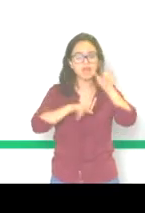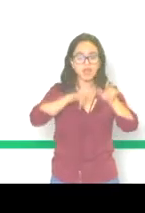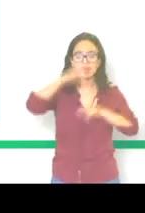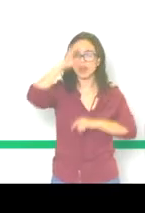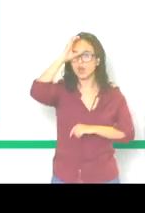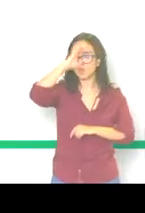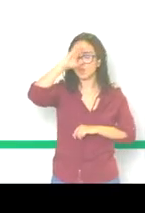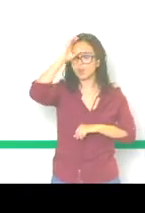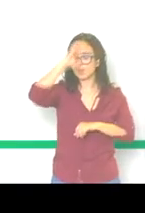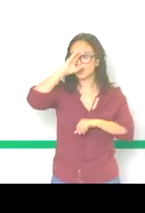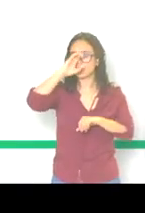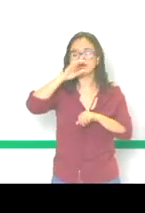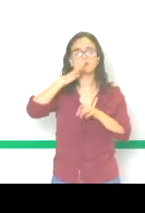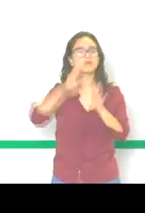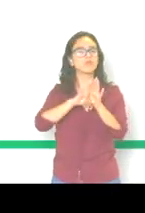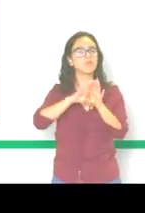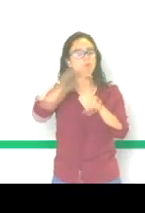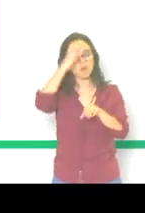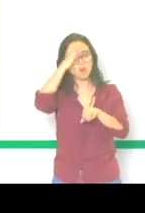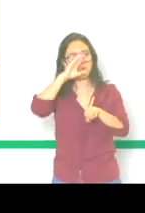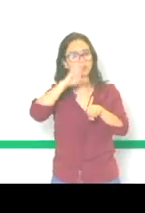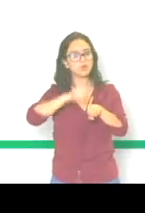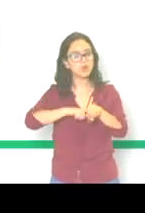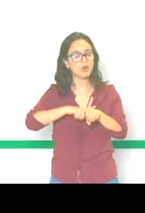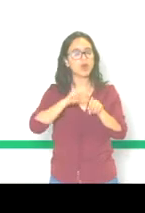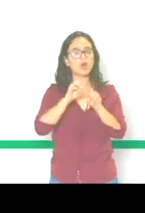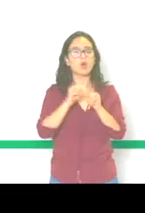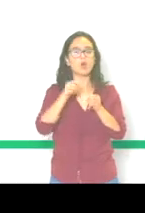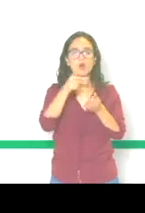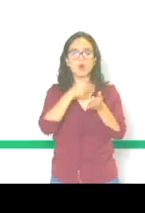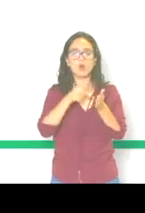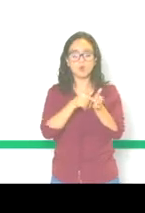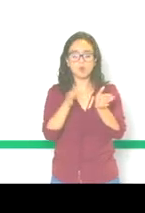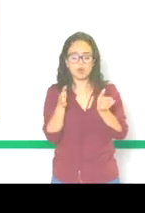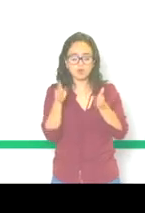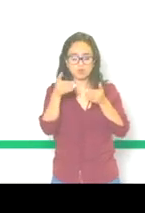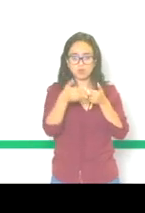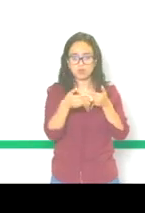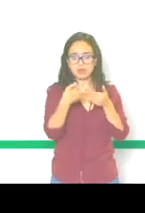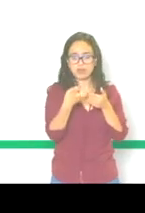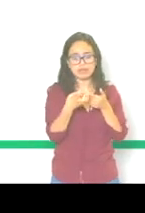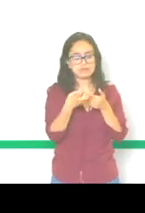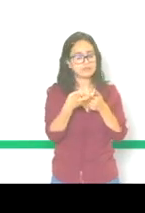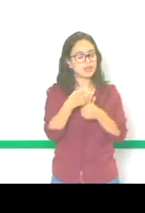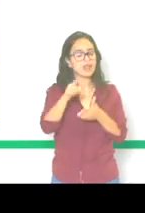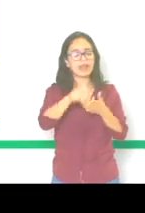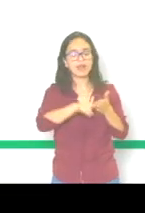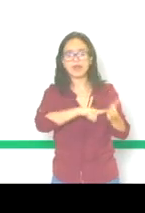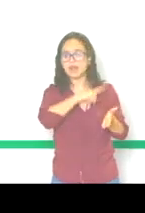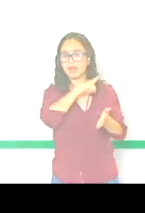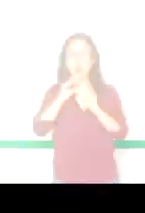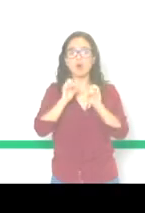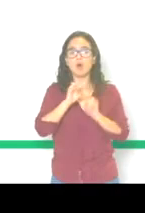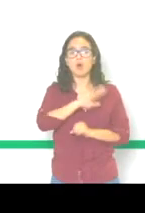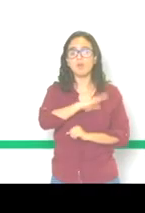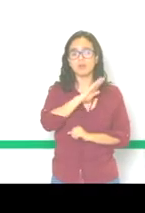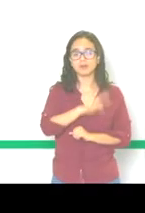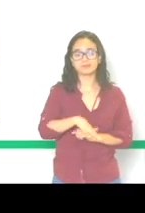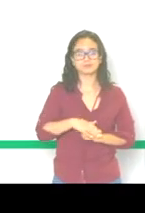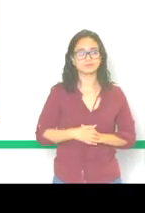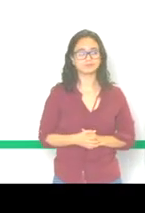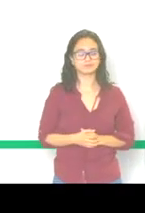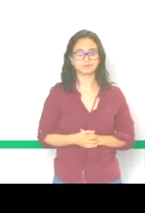eventos culturales o cualquier espectáculo en espacio cerrado se mantienen suspendidos. Se